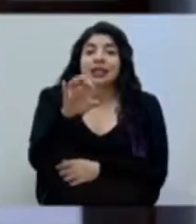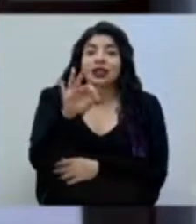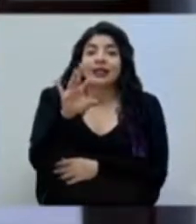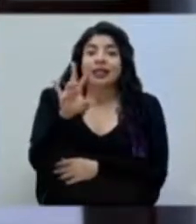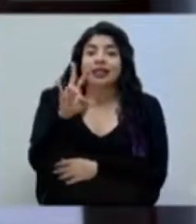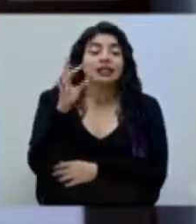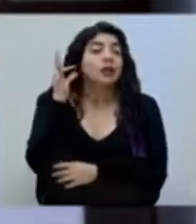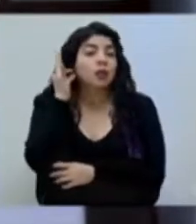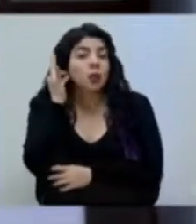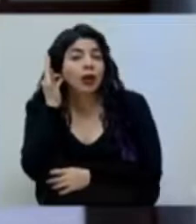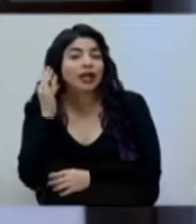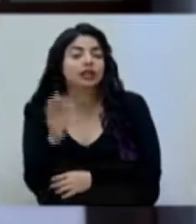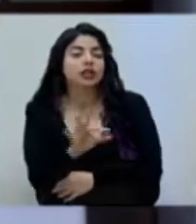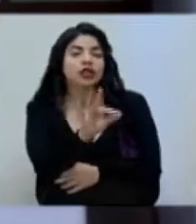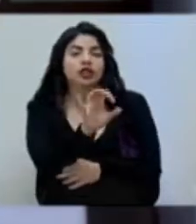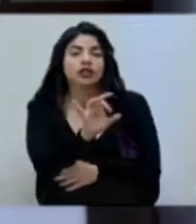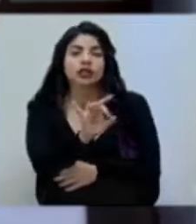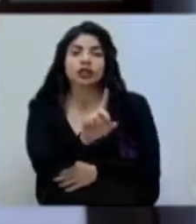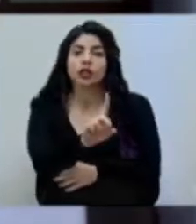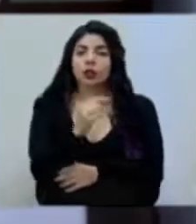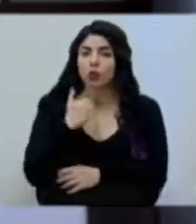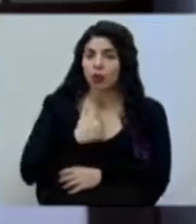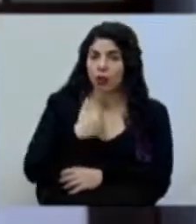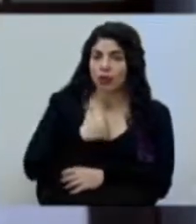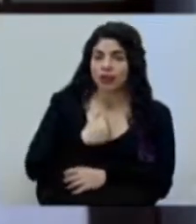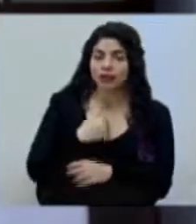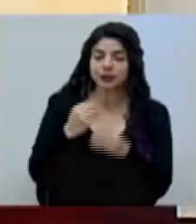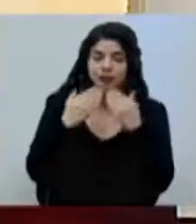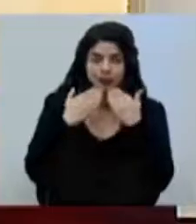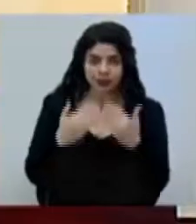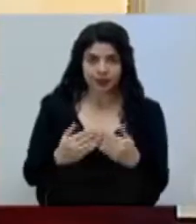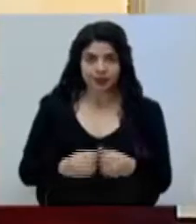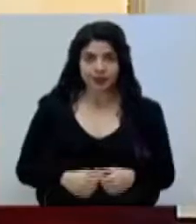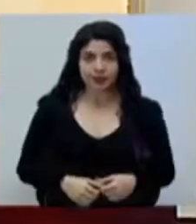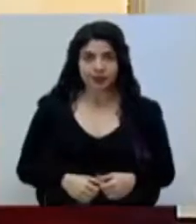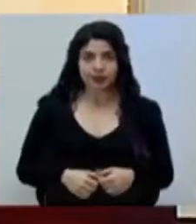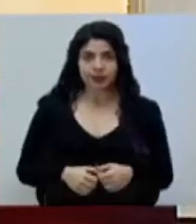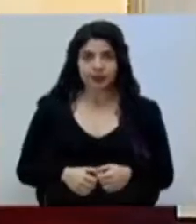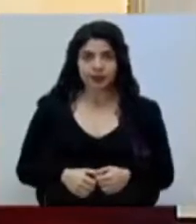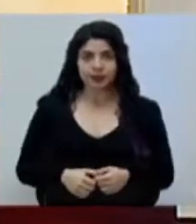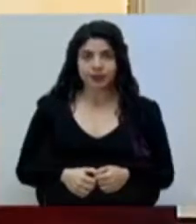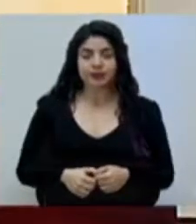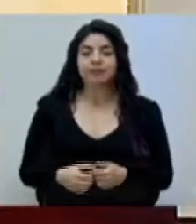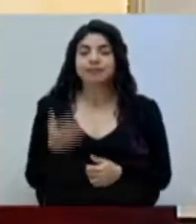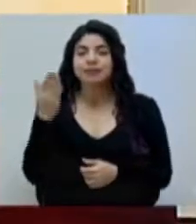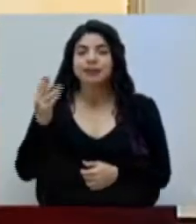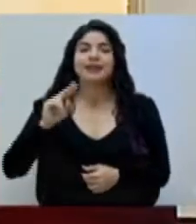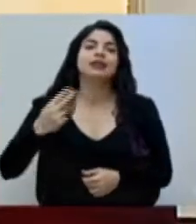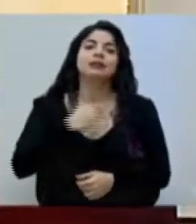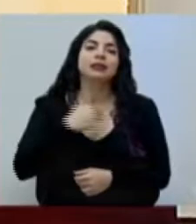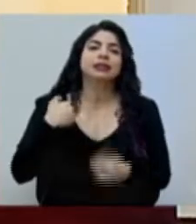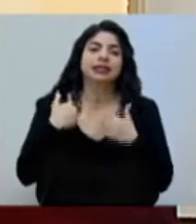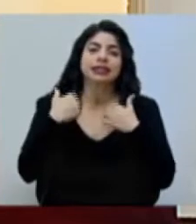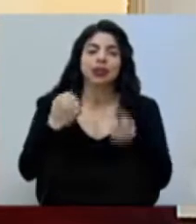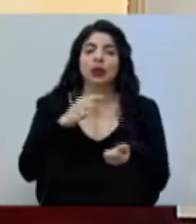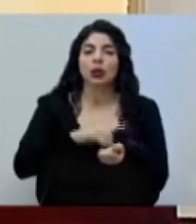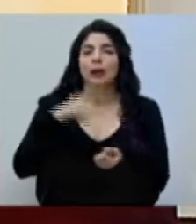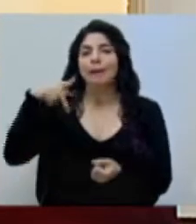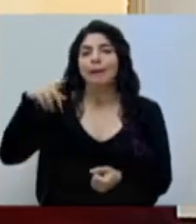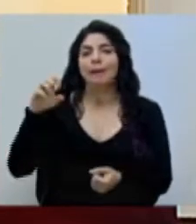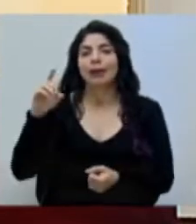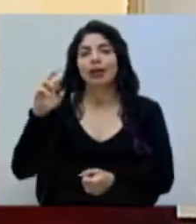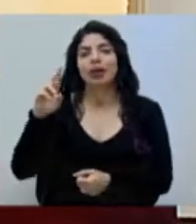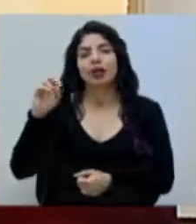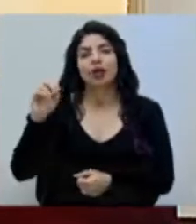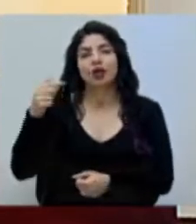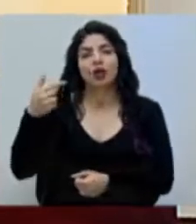597 mujeres y 981 hombres. Muchas gracias. Era el viceministro de Salud, el doctor Pedro